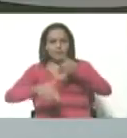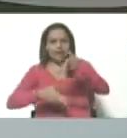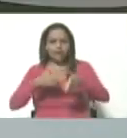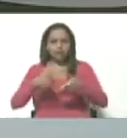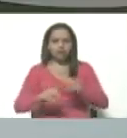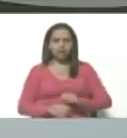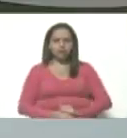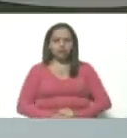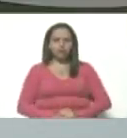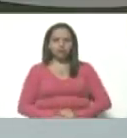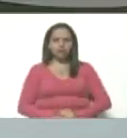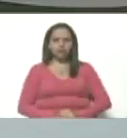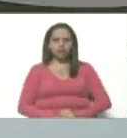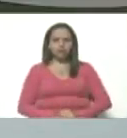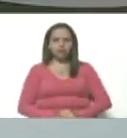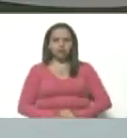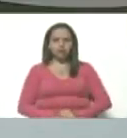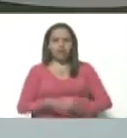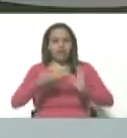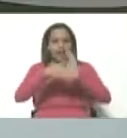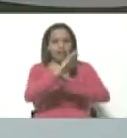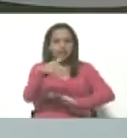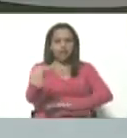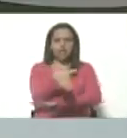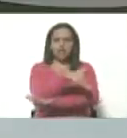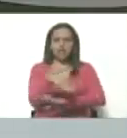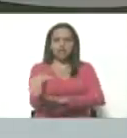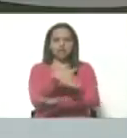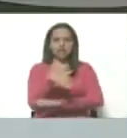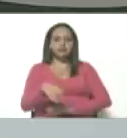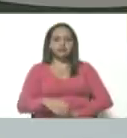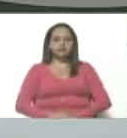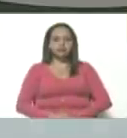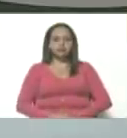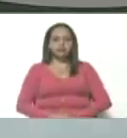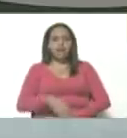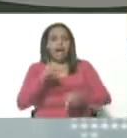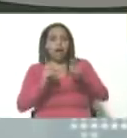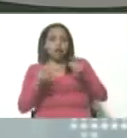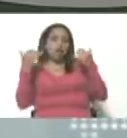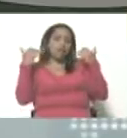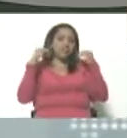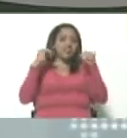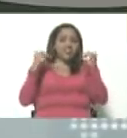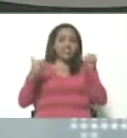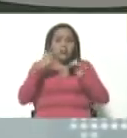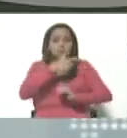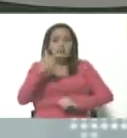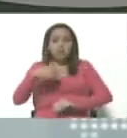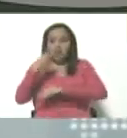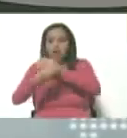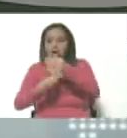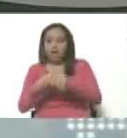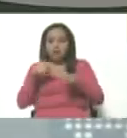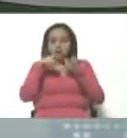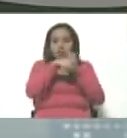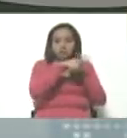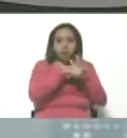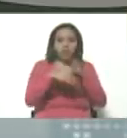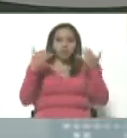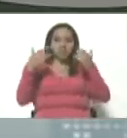tren, al ir a la calle, algunas fiestas por allí, que la gente hace sus